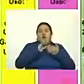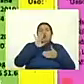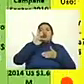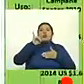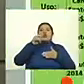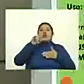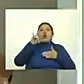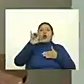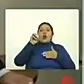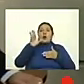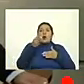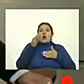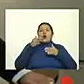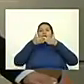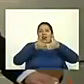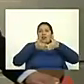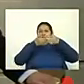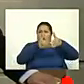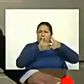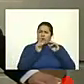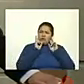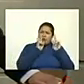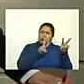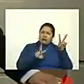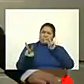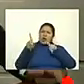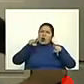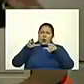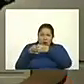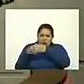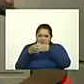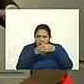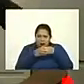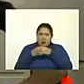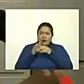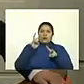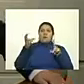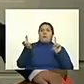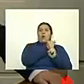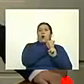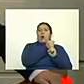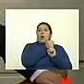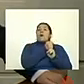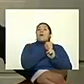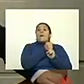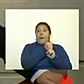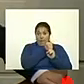Y en mi investigación sobre el cartel de la contratación de la ciudad de Bogotá lo encontramos.